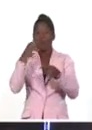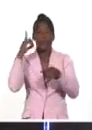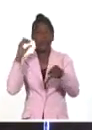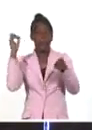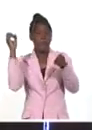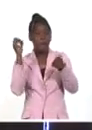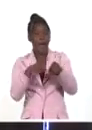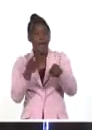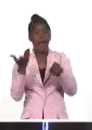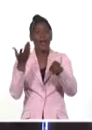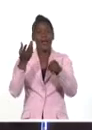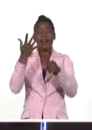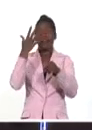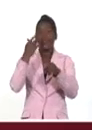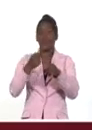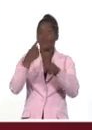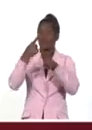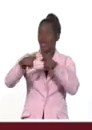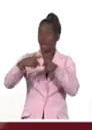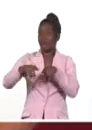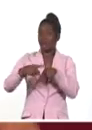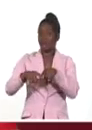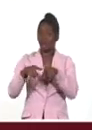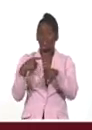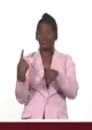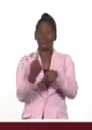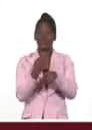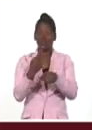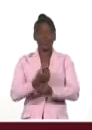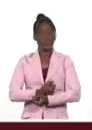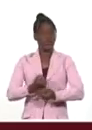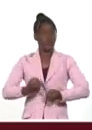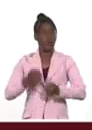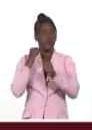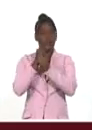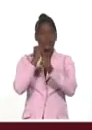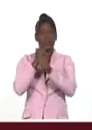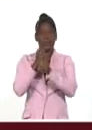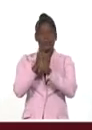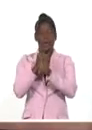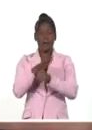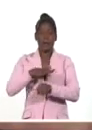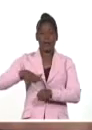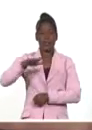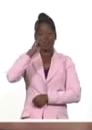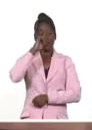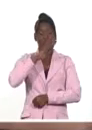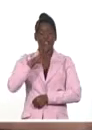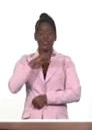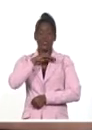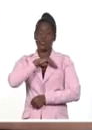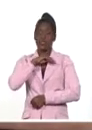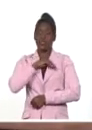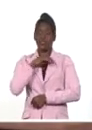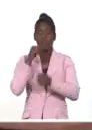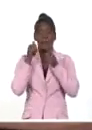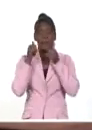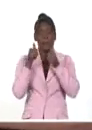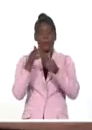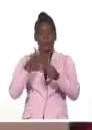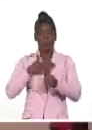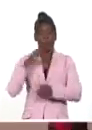y variedades que demuestran un trabajo consolidado en defensa de la tradición circense. En Camagüey,